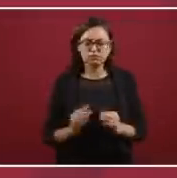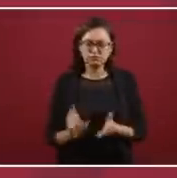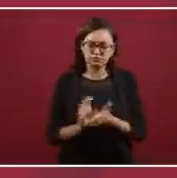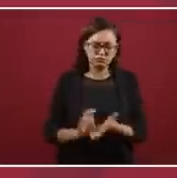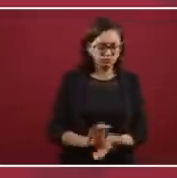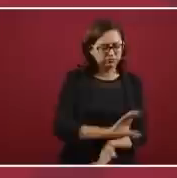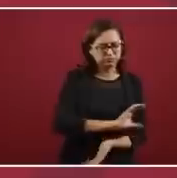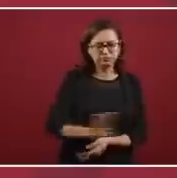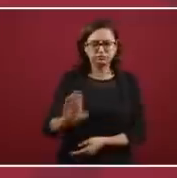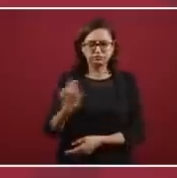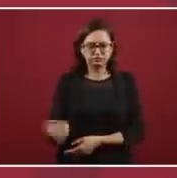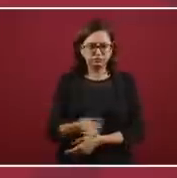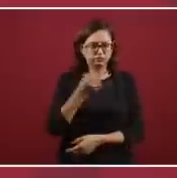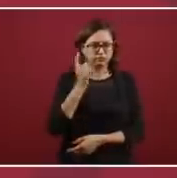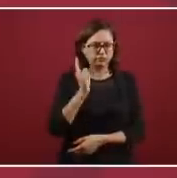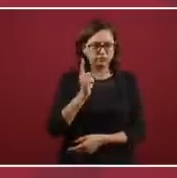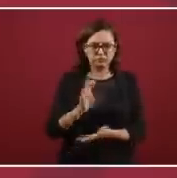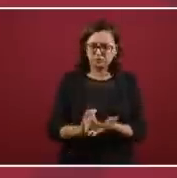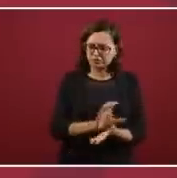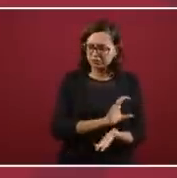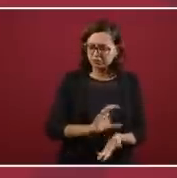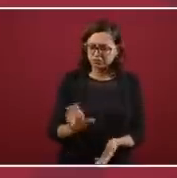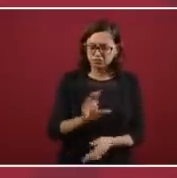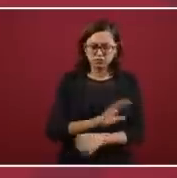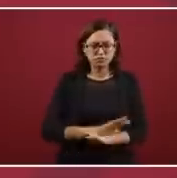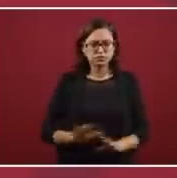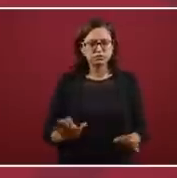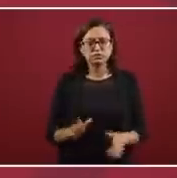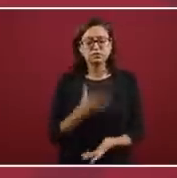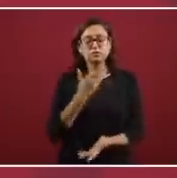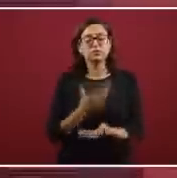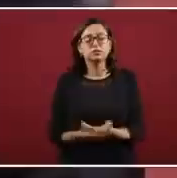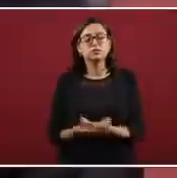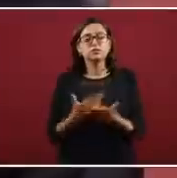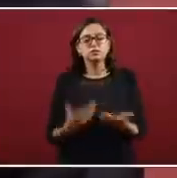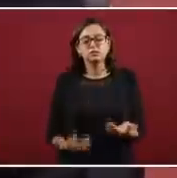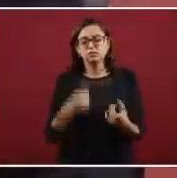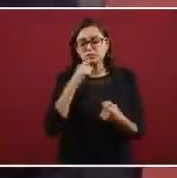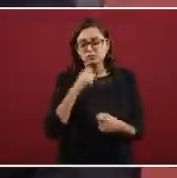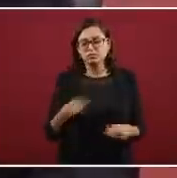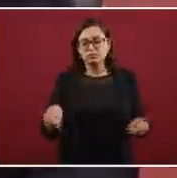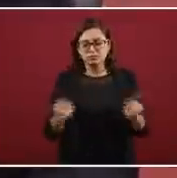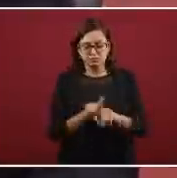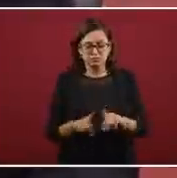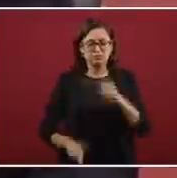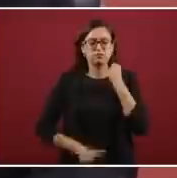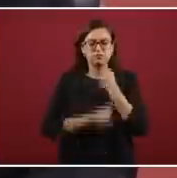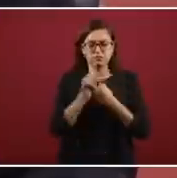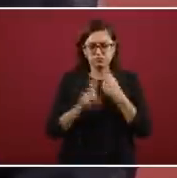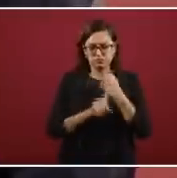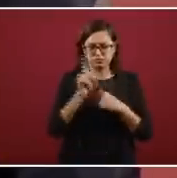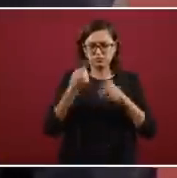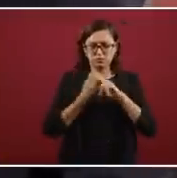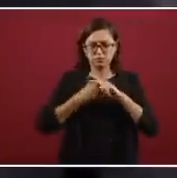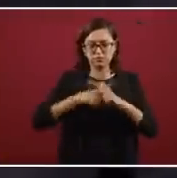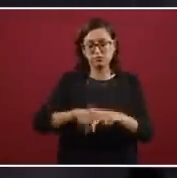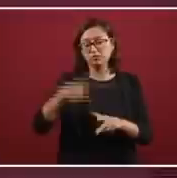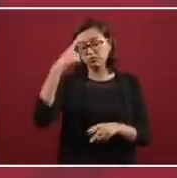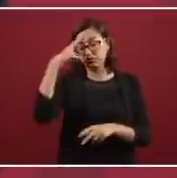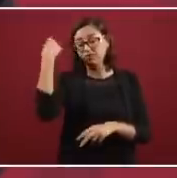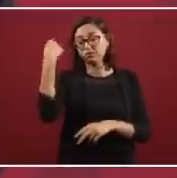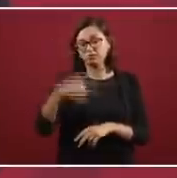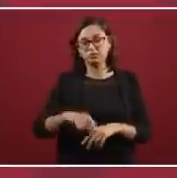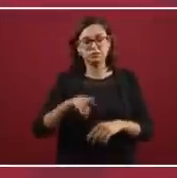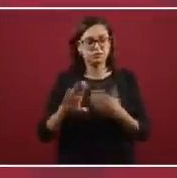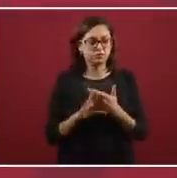Ahora empezamos un programa también para evitar estas burocracias,